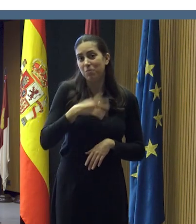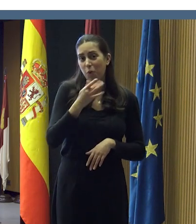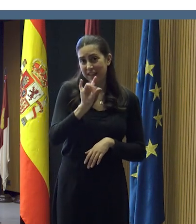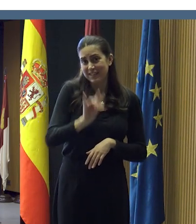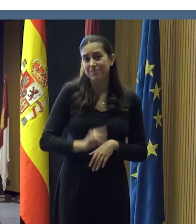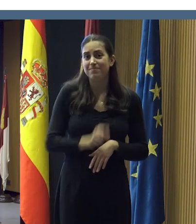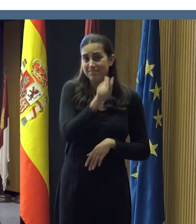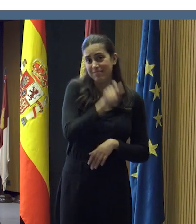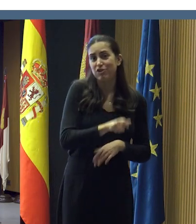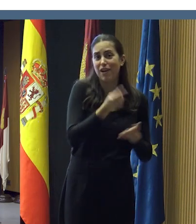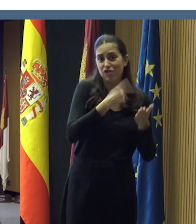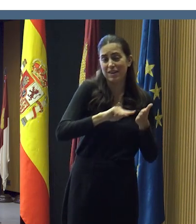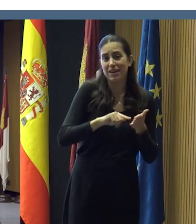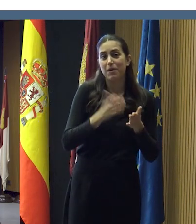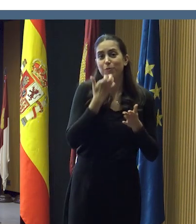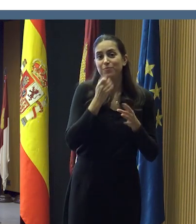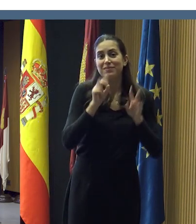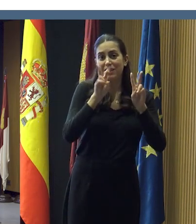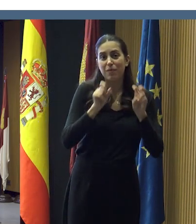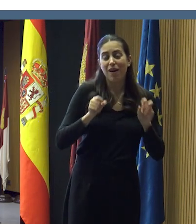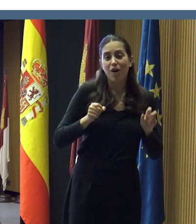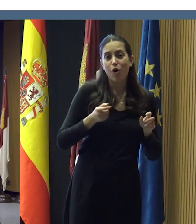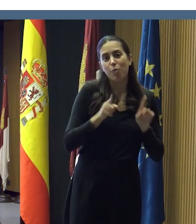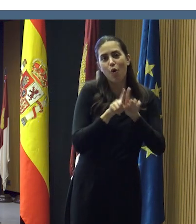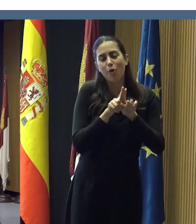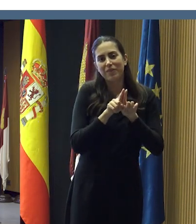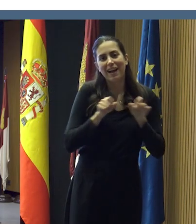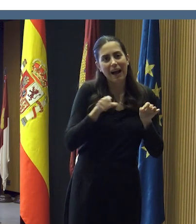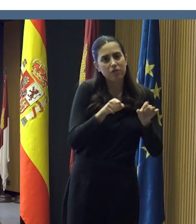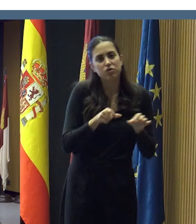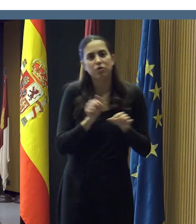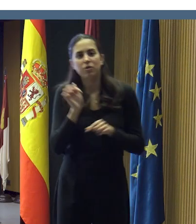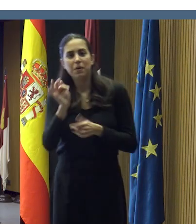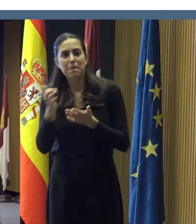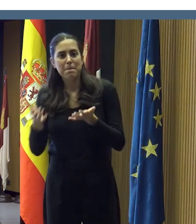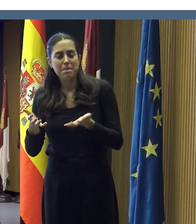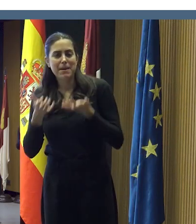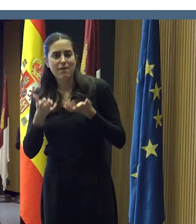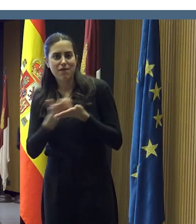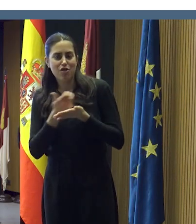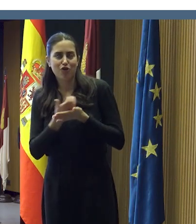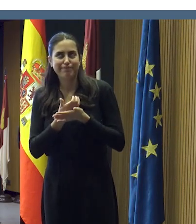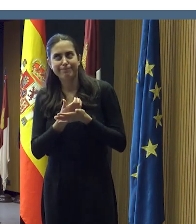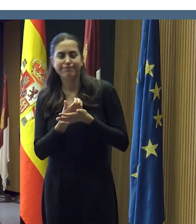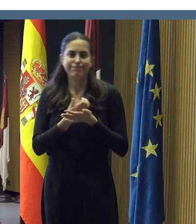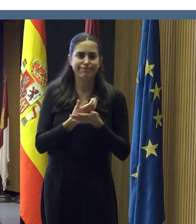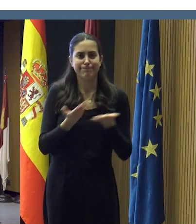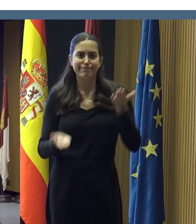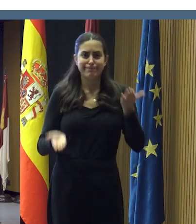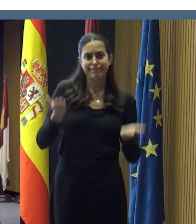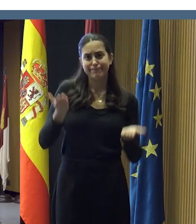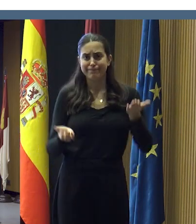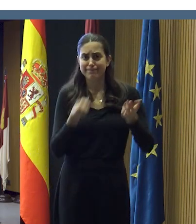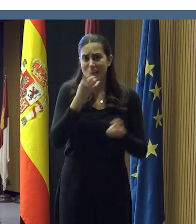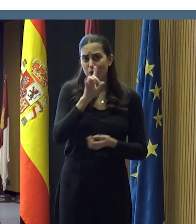es verdad que el coste-beneficio a lo mejor no es tan grande tampoco. Entonces, prevención es igual que lo de que la